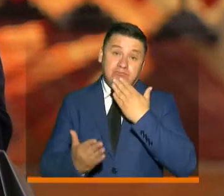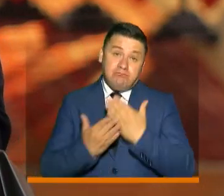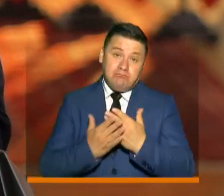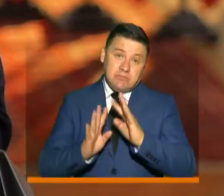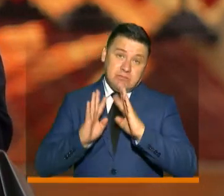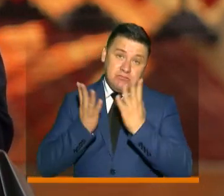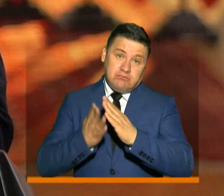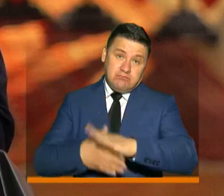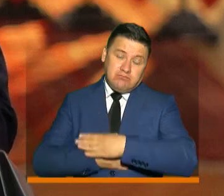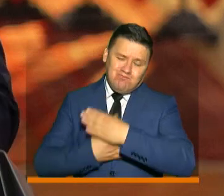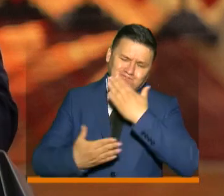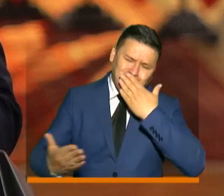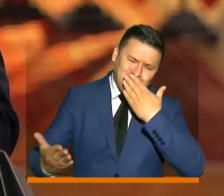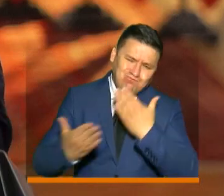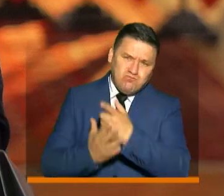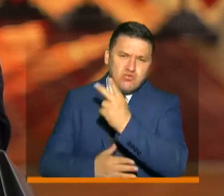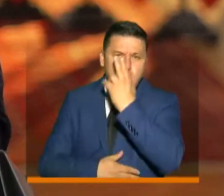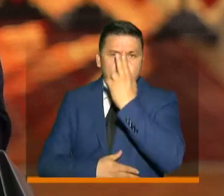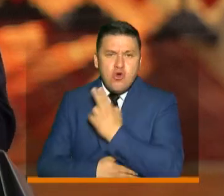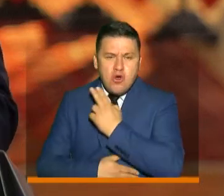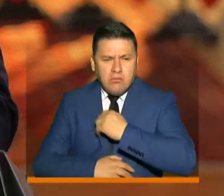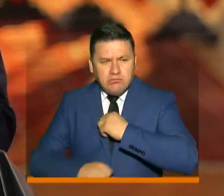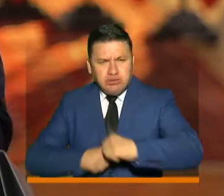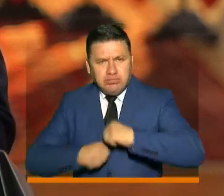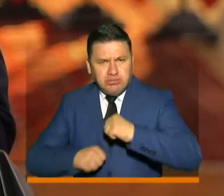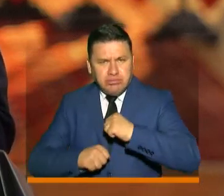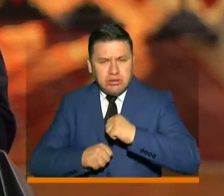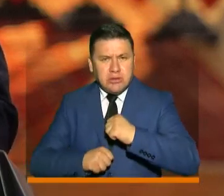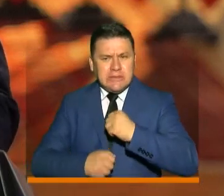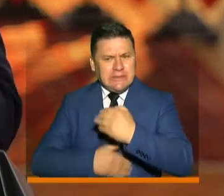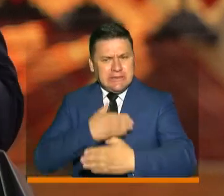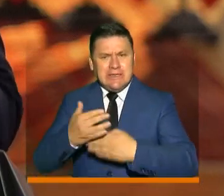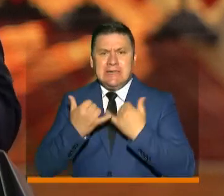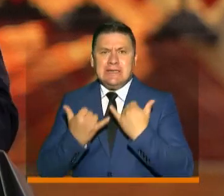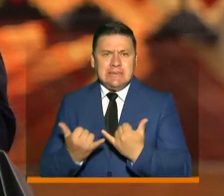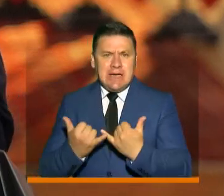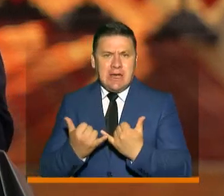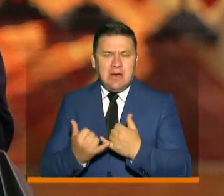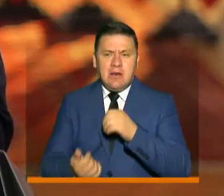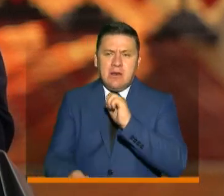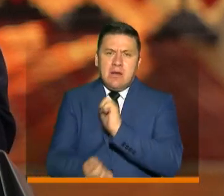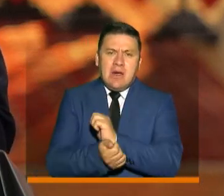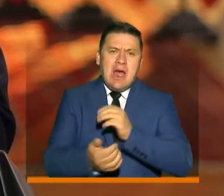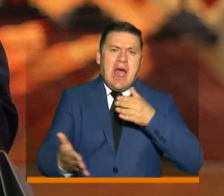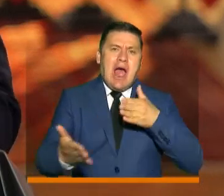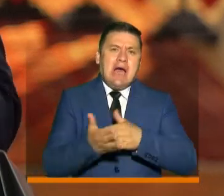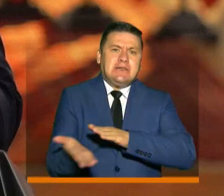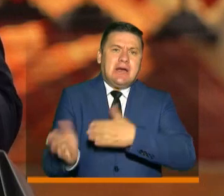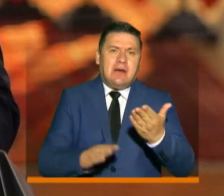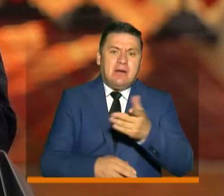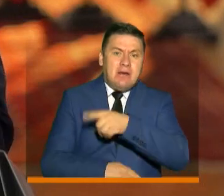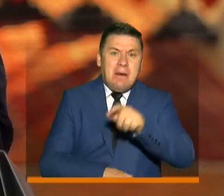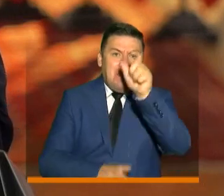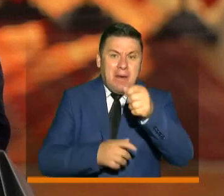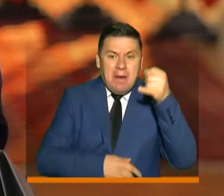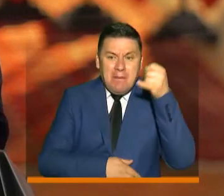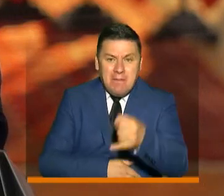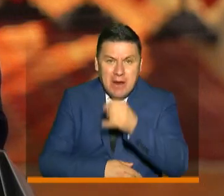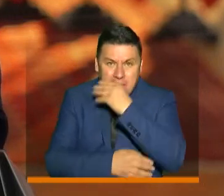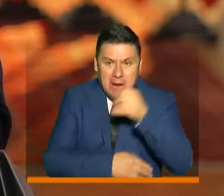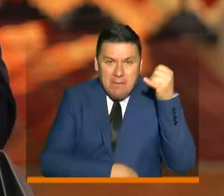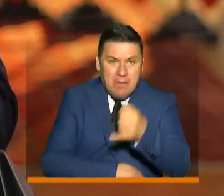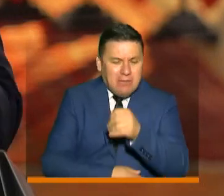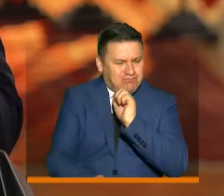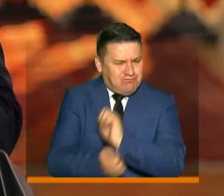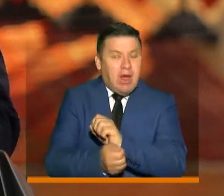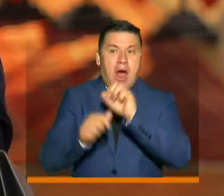al congreso de la república su compromiso por sacar adelante la pena de prisión perpetua para violadores de menores